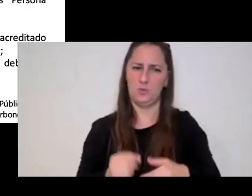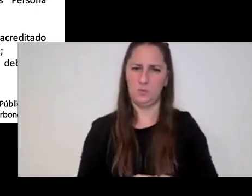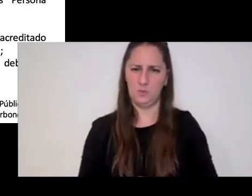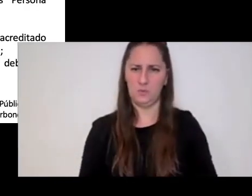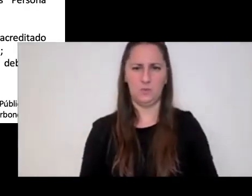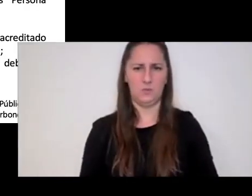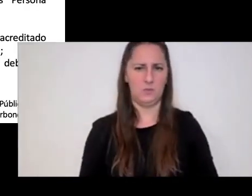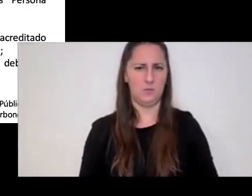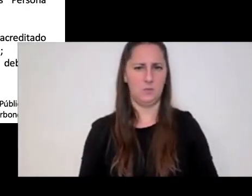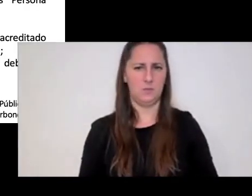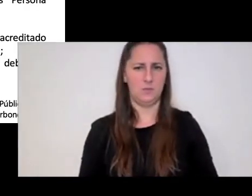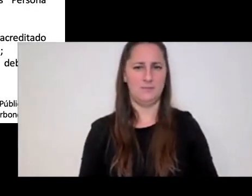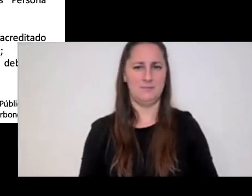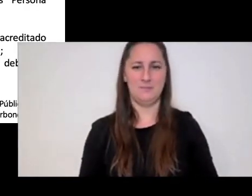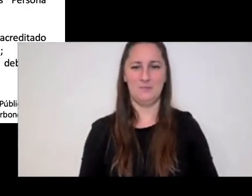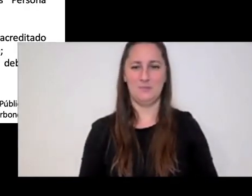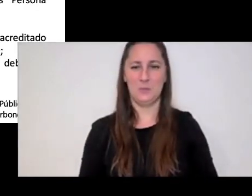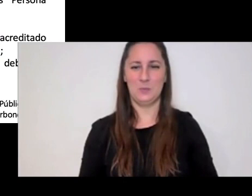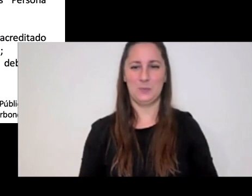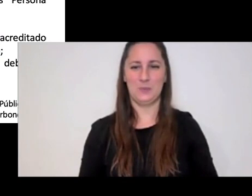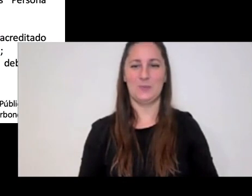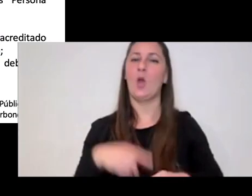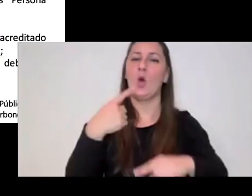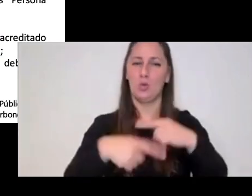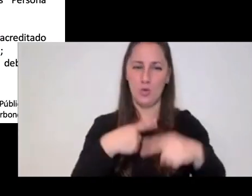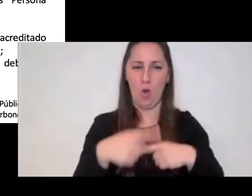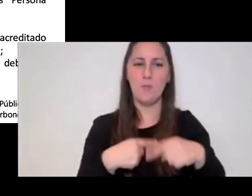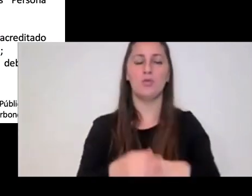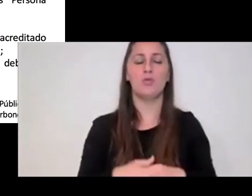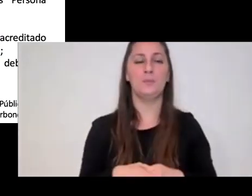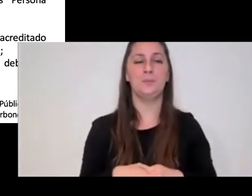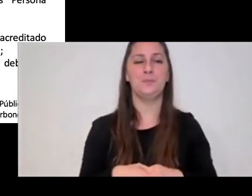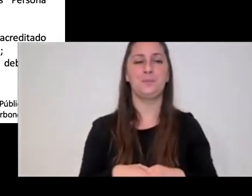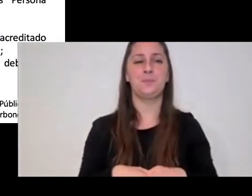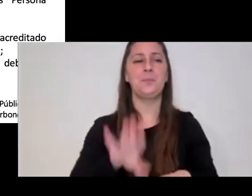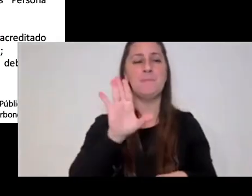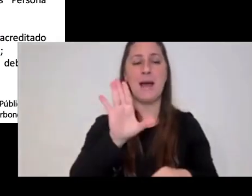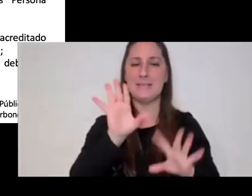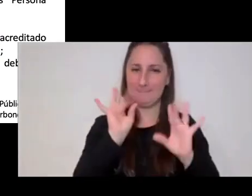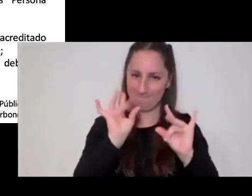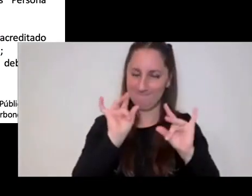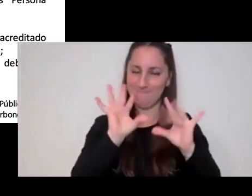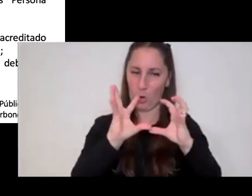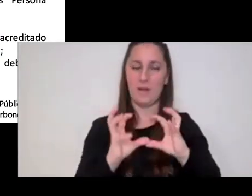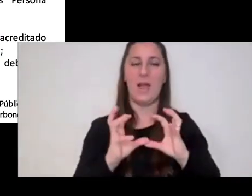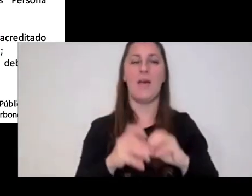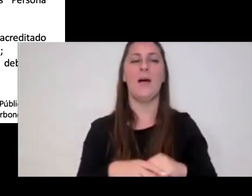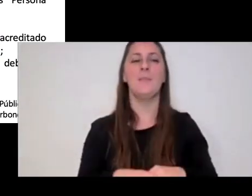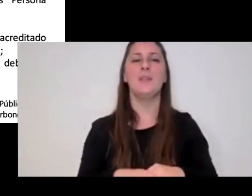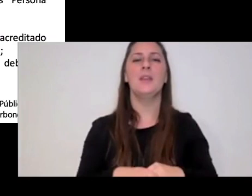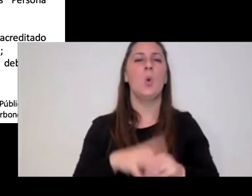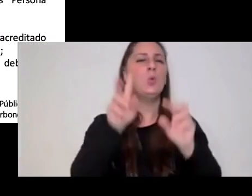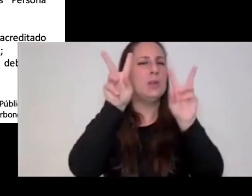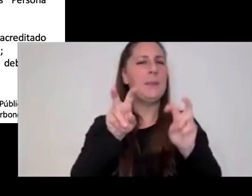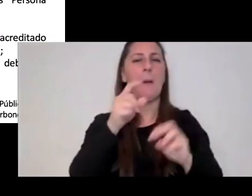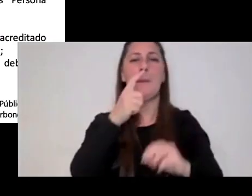Bien. Seguimos con la cuestión tal vez más escabrosa, ¿no? Una cuestión que me parece interesante